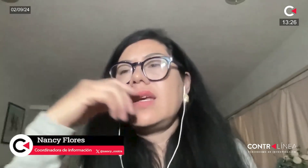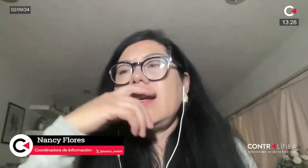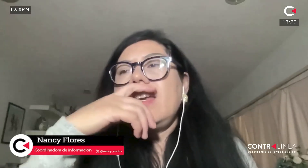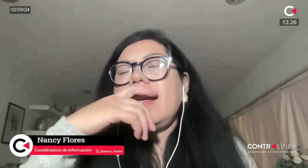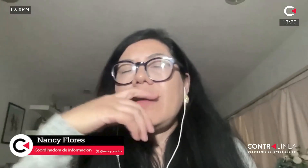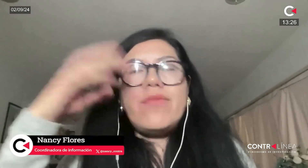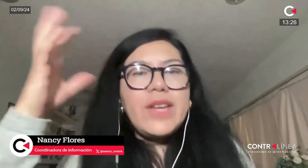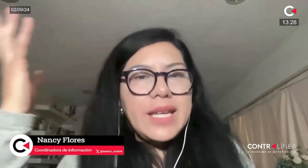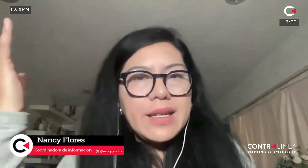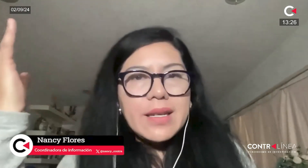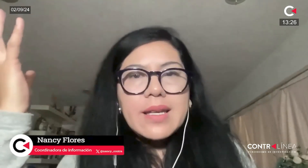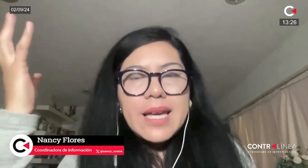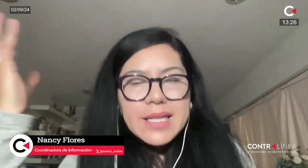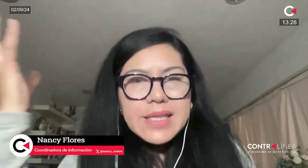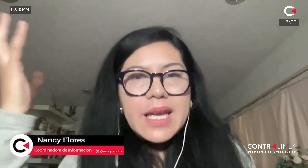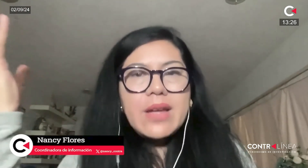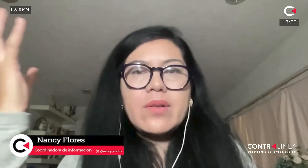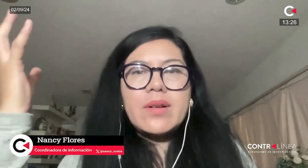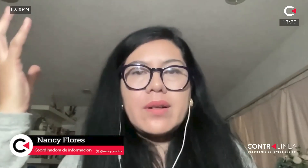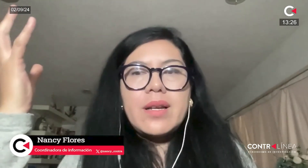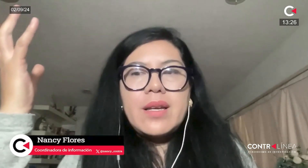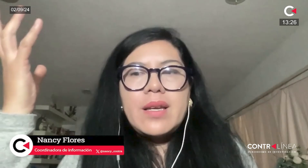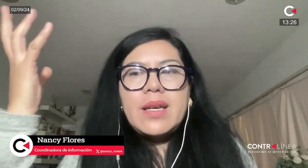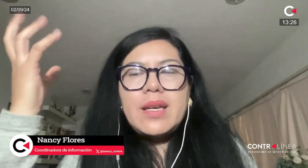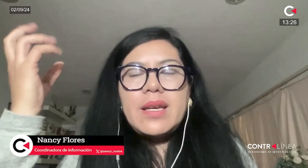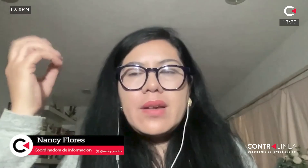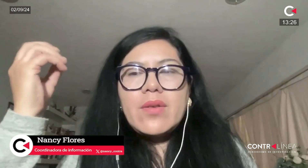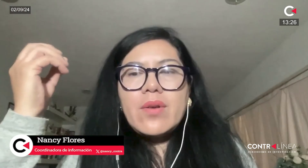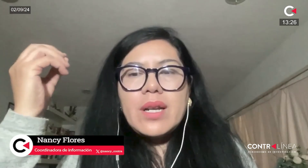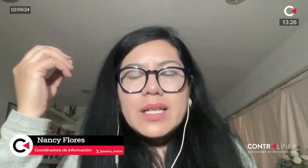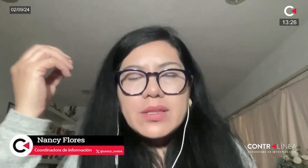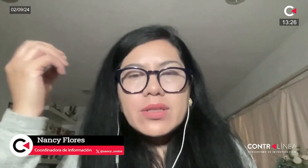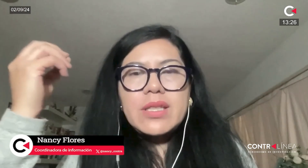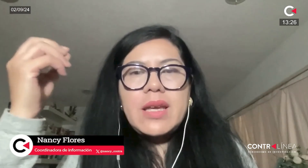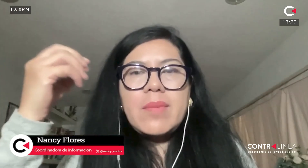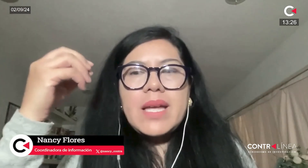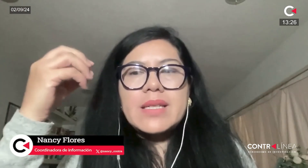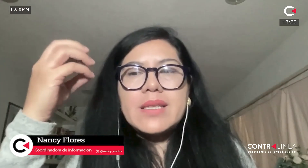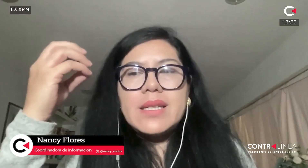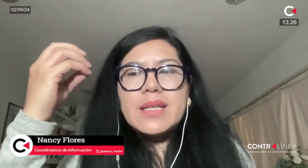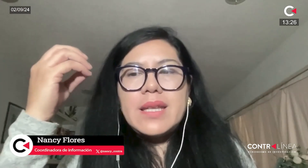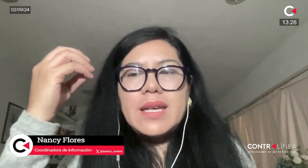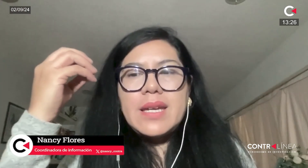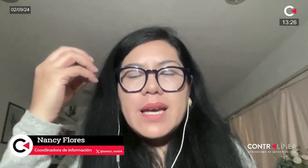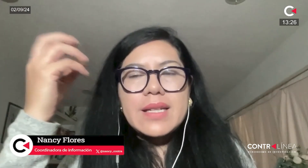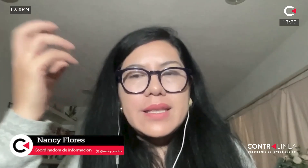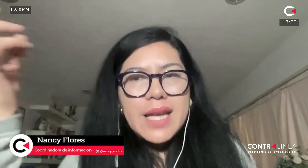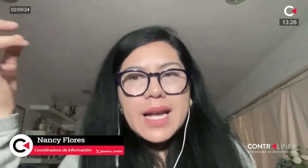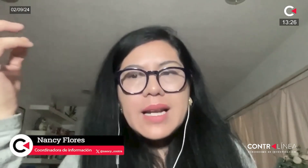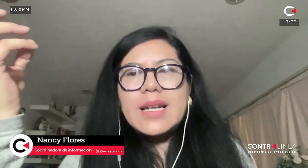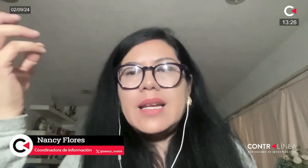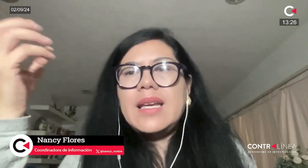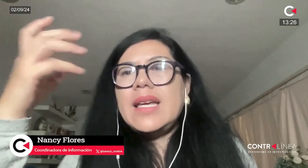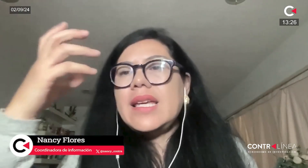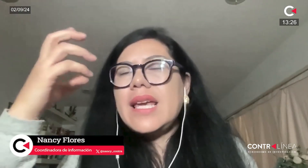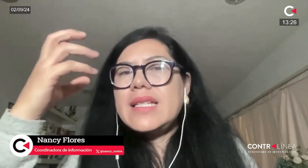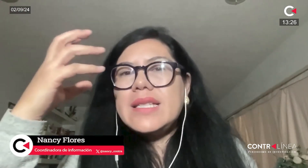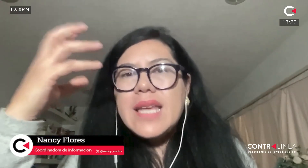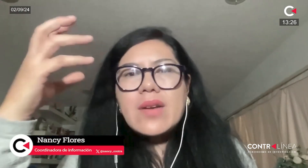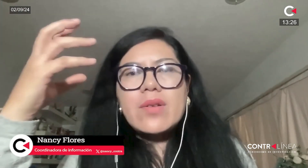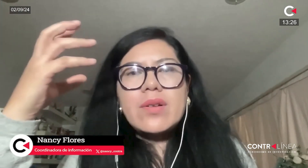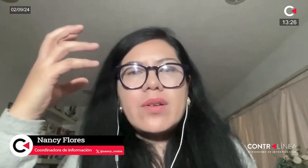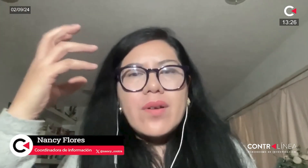Bosque? En fin, ¿qué hicieron con esos temas de Acteal?